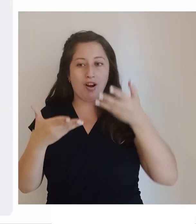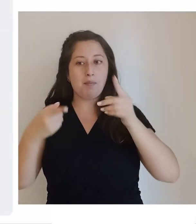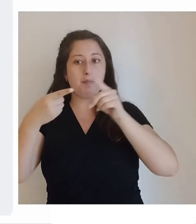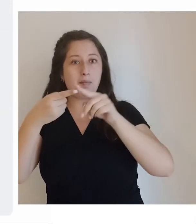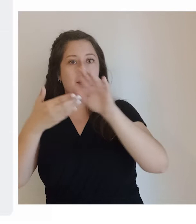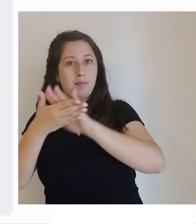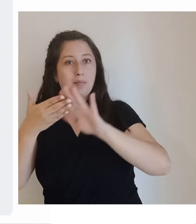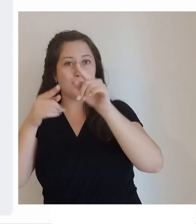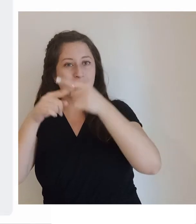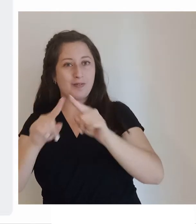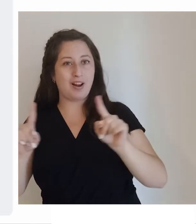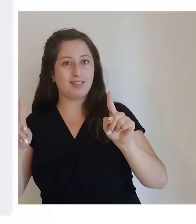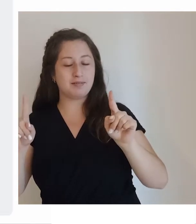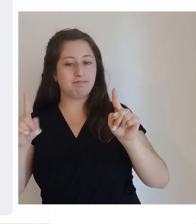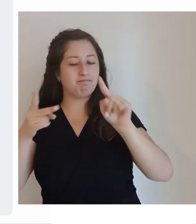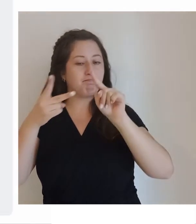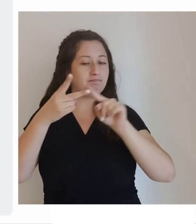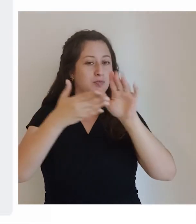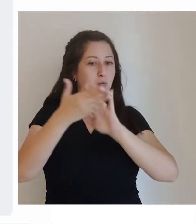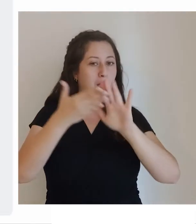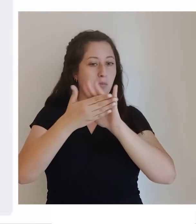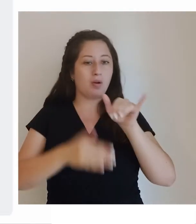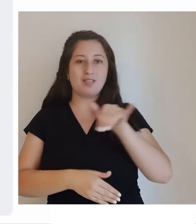caso e igual en el segundo.